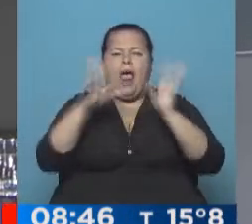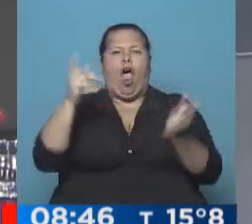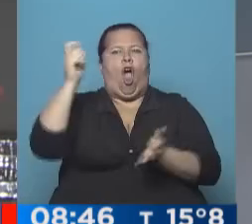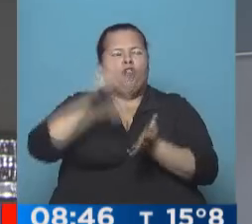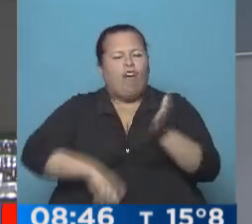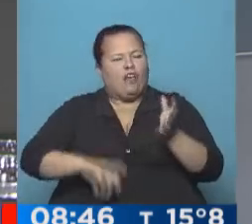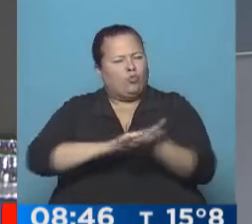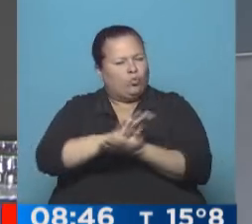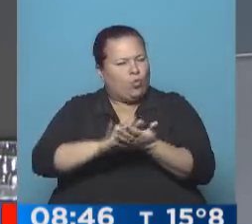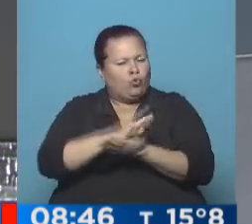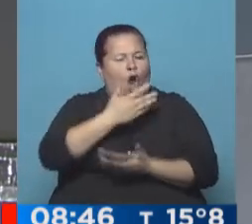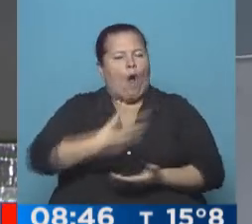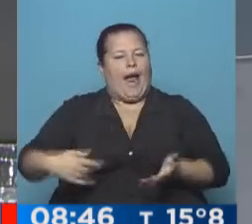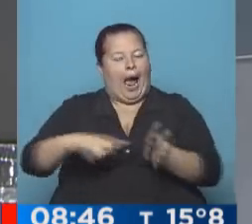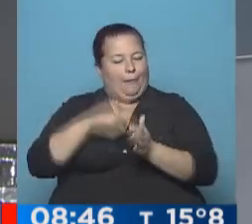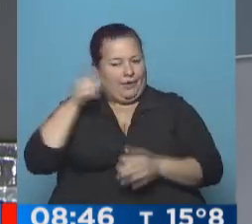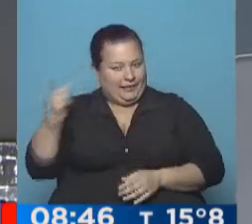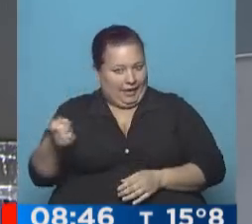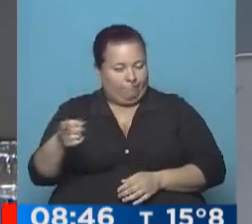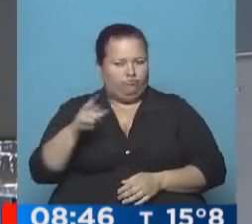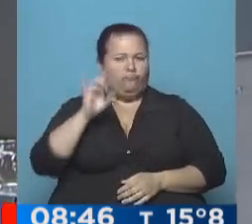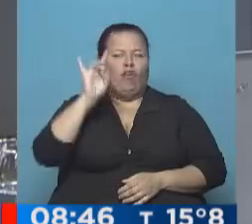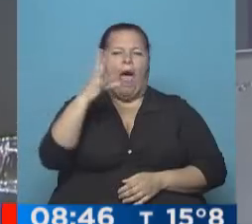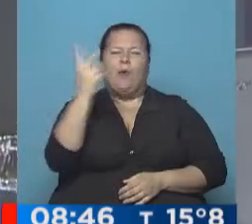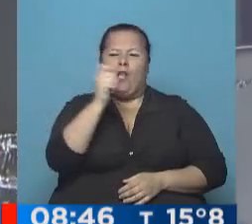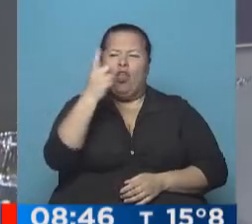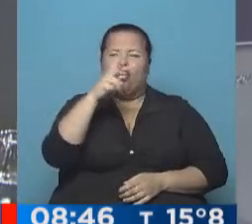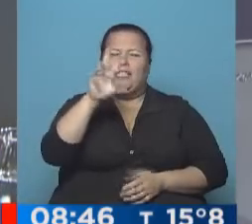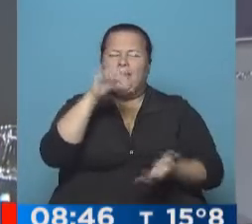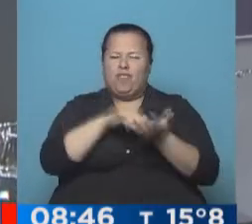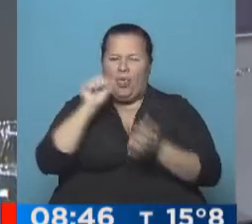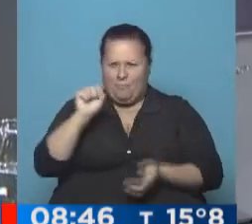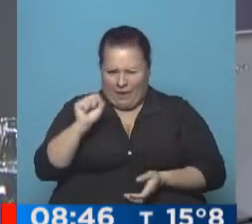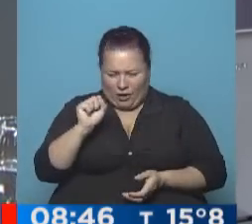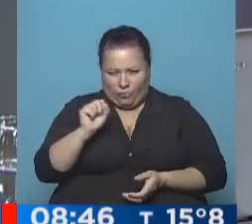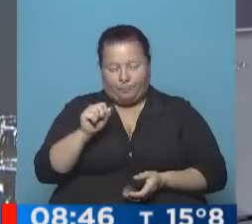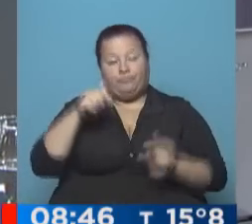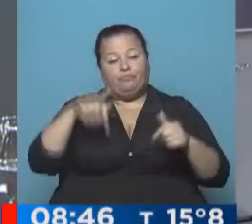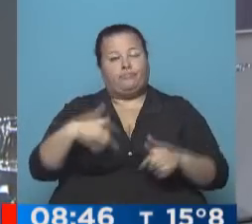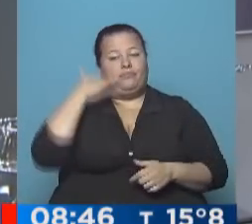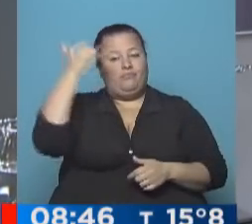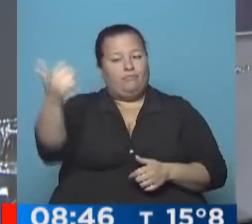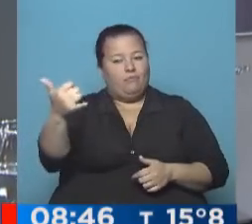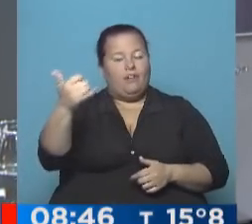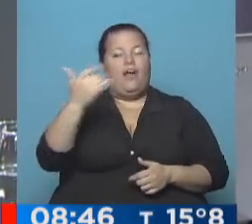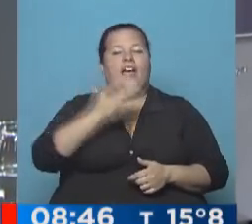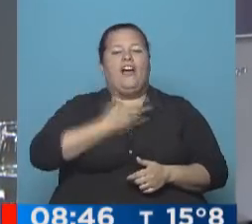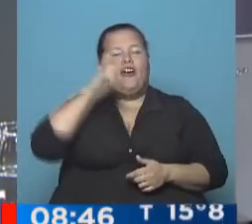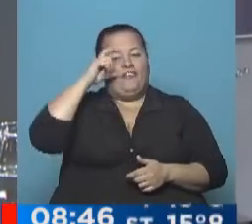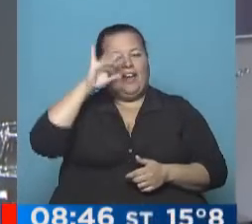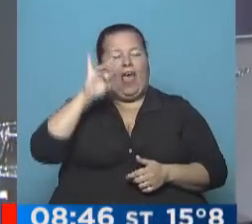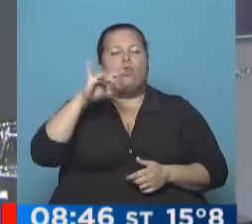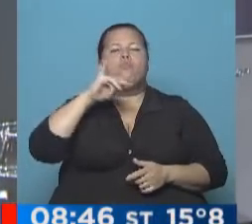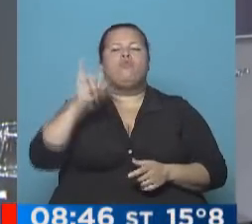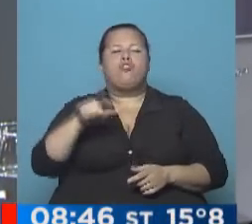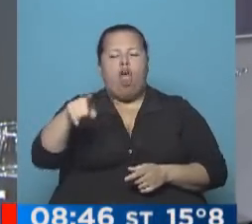contratos irregulares del gobierno de la ciudad, en solamente 4 meses, 230 millones de pesos. Y estamos en comunicación telefónica con Fernando Muñoz, él es